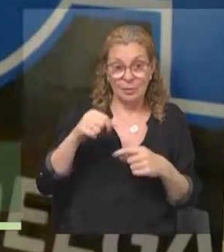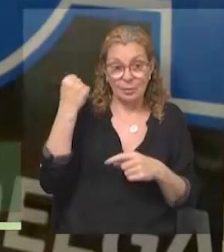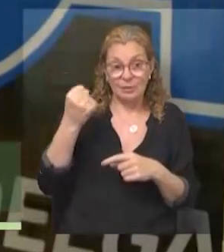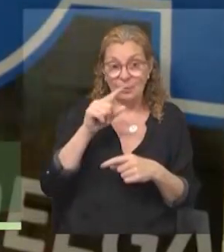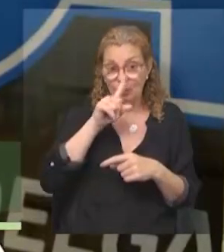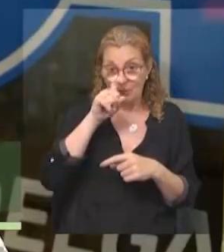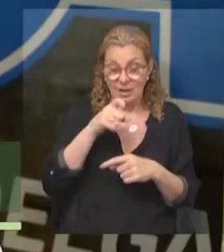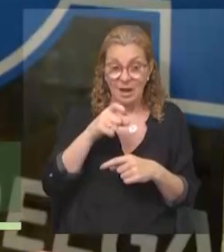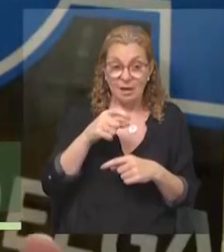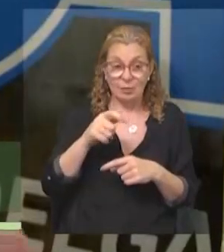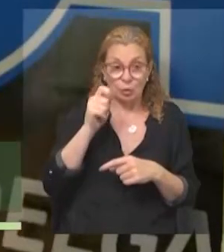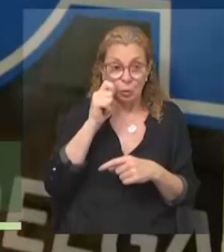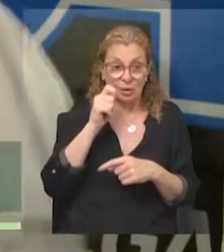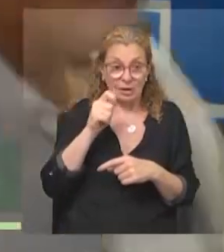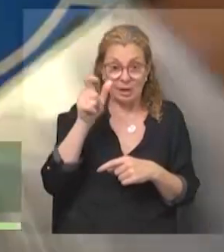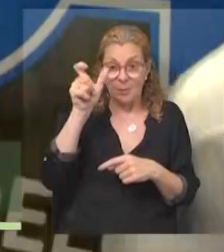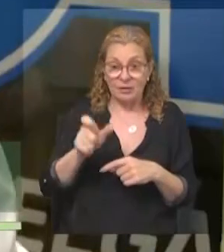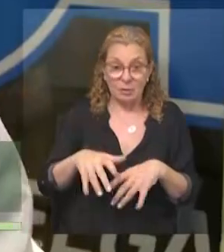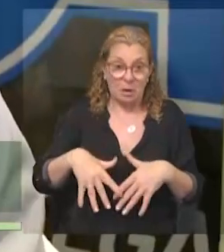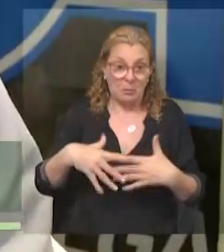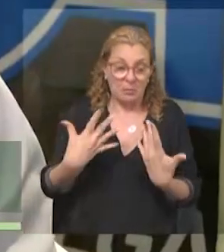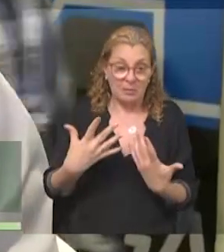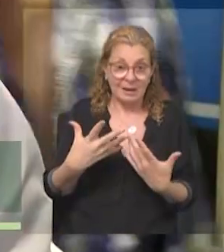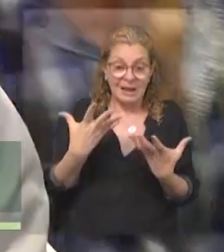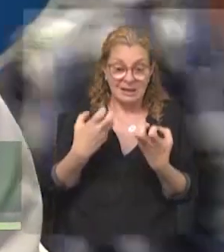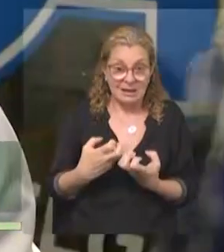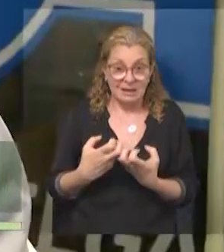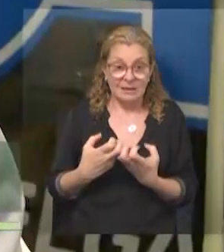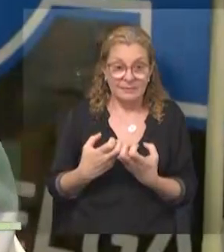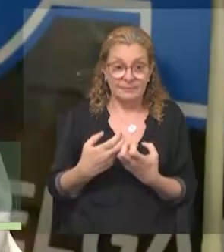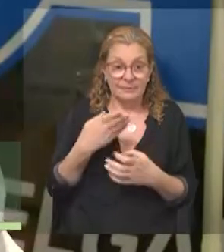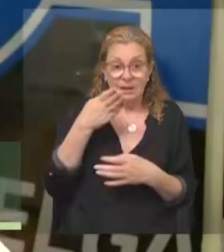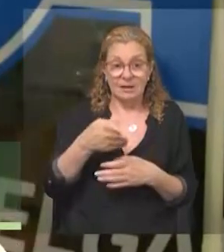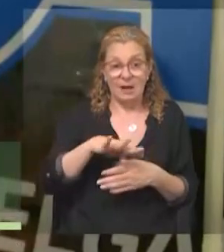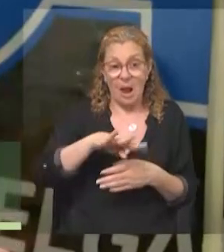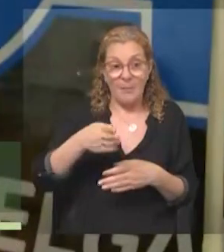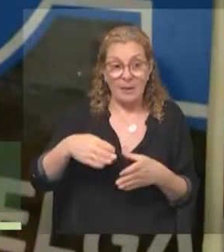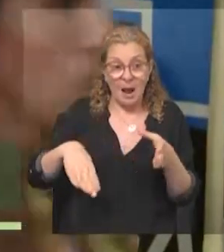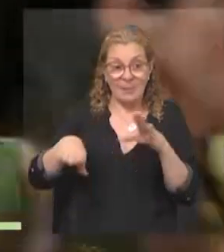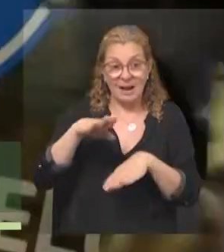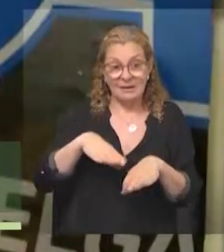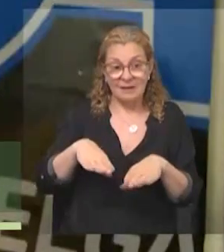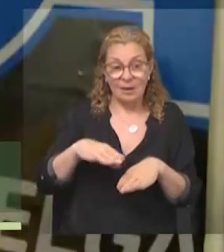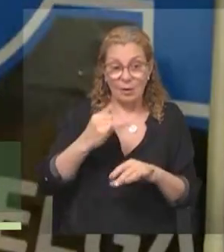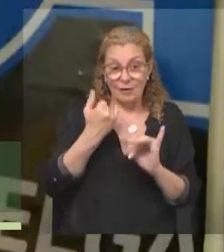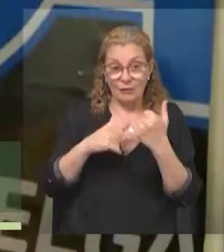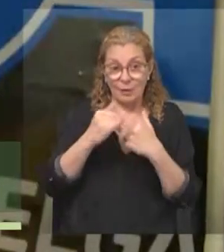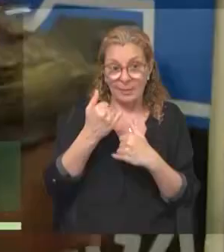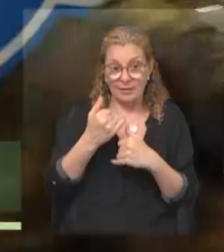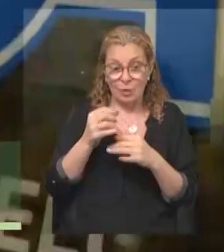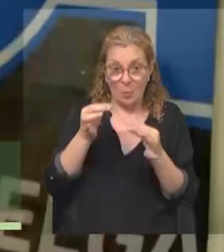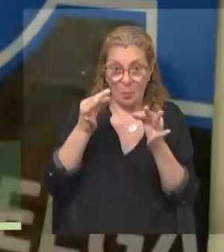montevideanos turistas o personas que deseen eh ir a la playa puedan contar con información